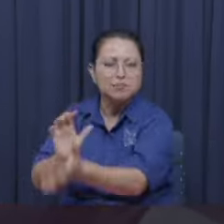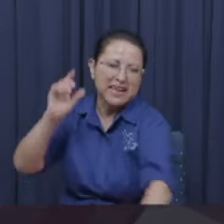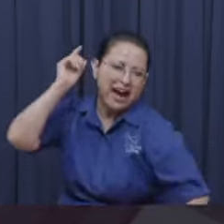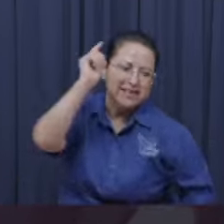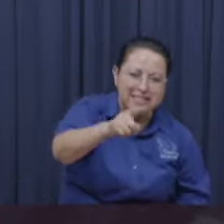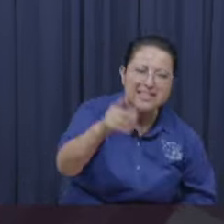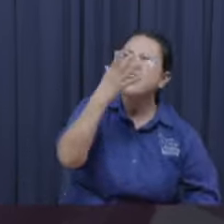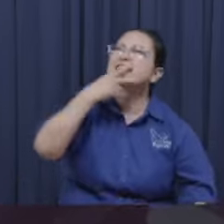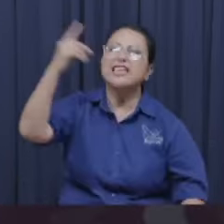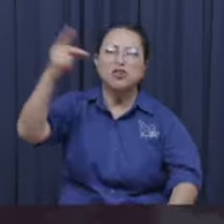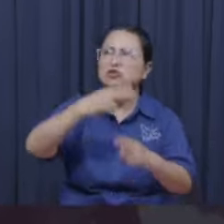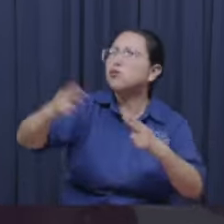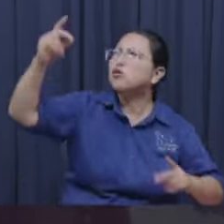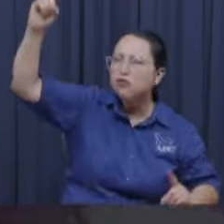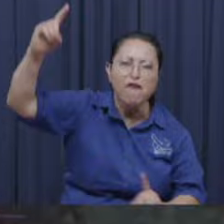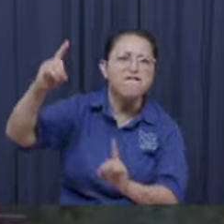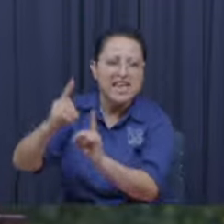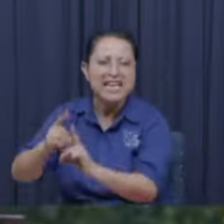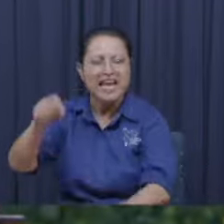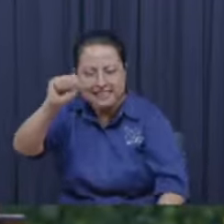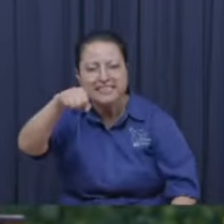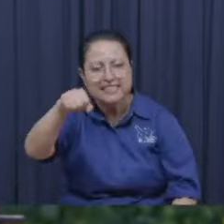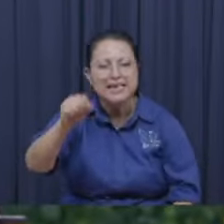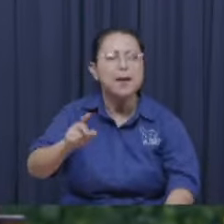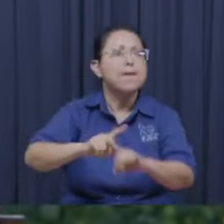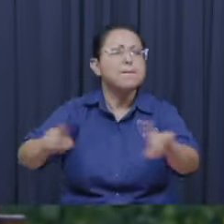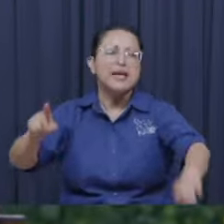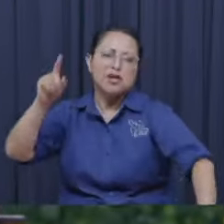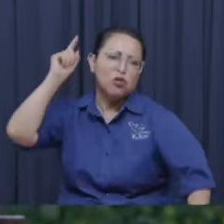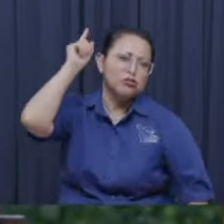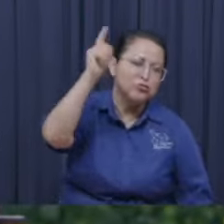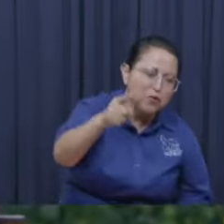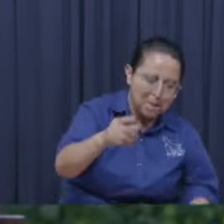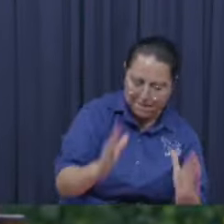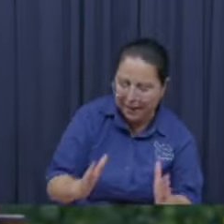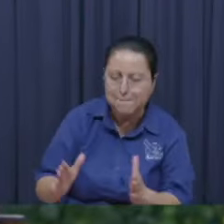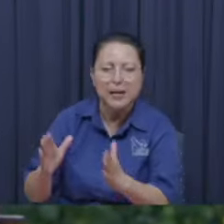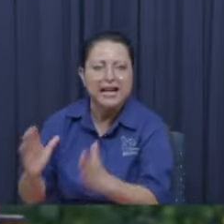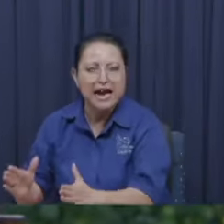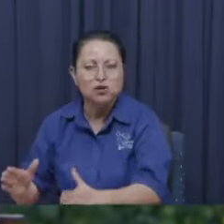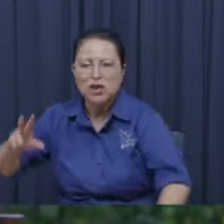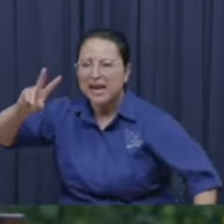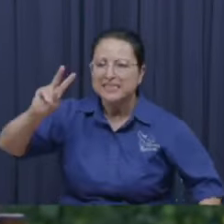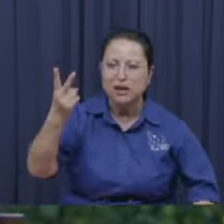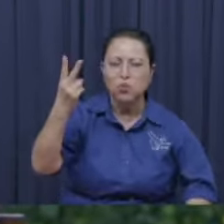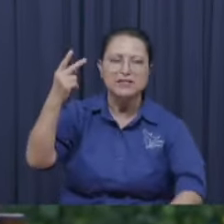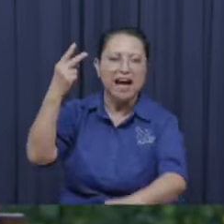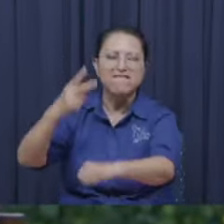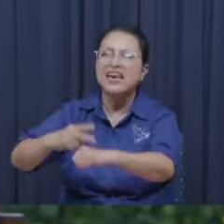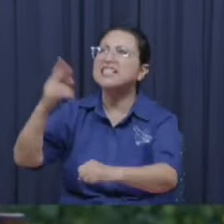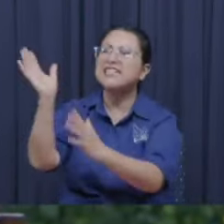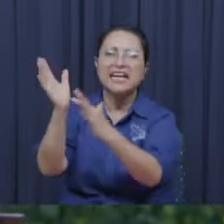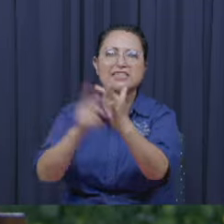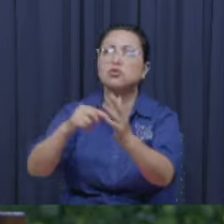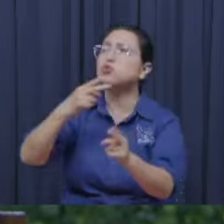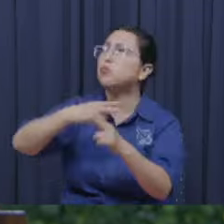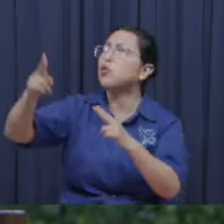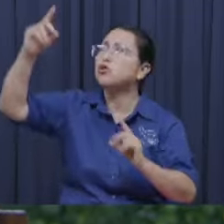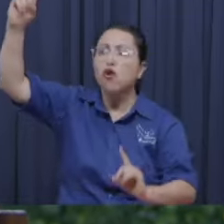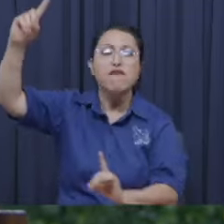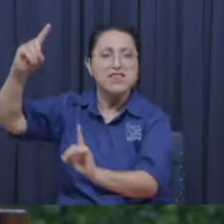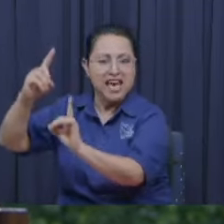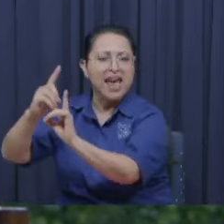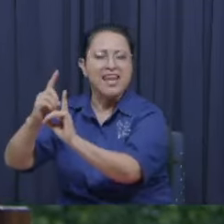que Dios viene, sí, ciertamente, de segunda vez, por segunda vez. Denle un aplauso al